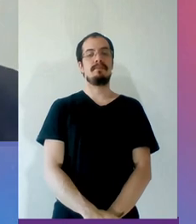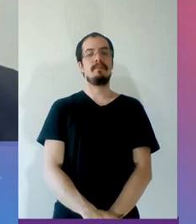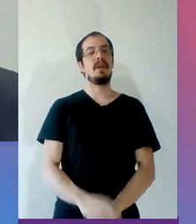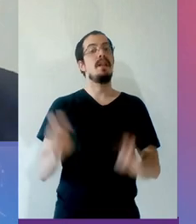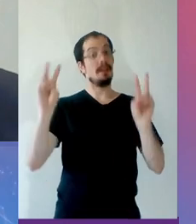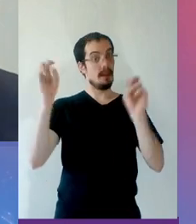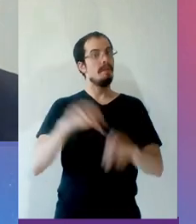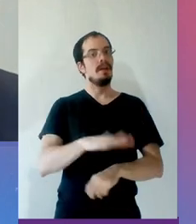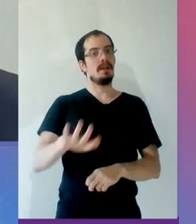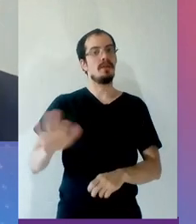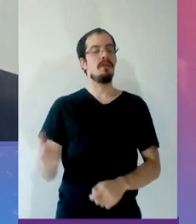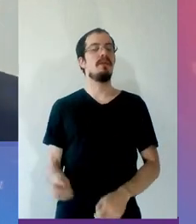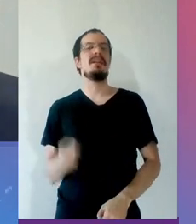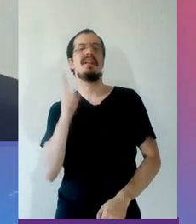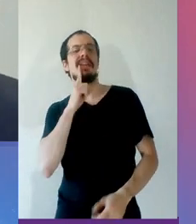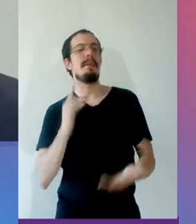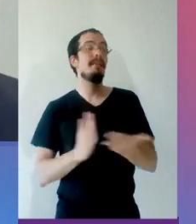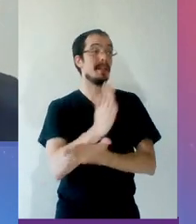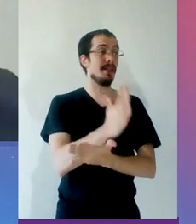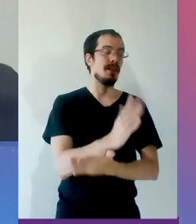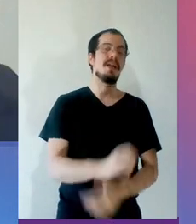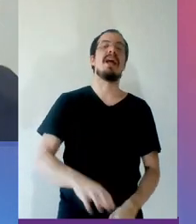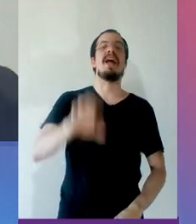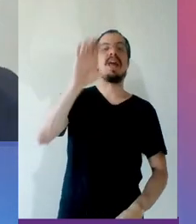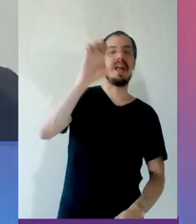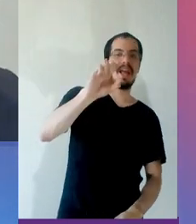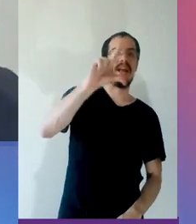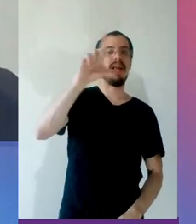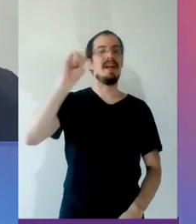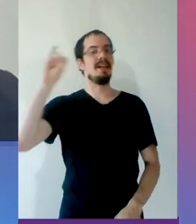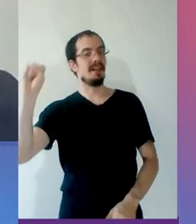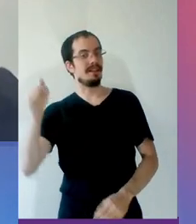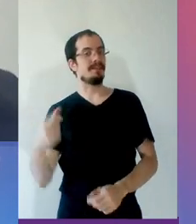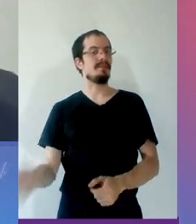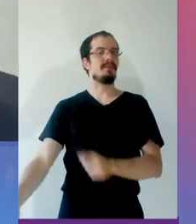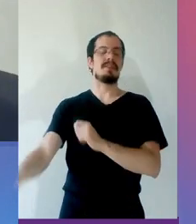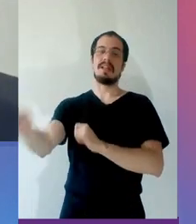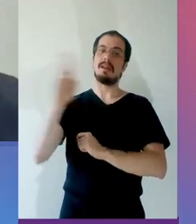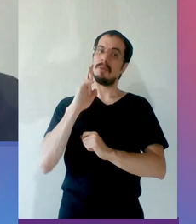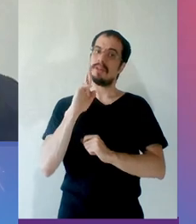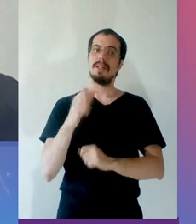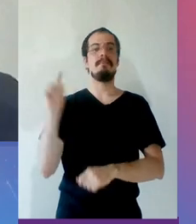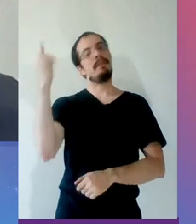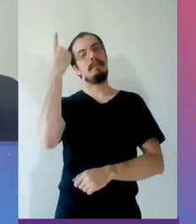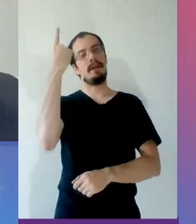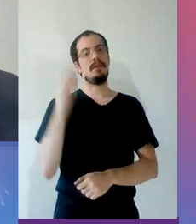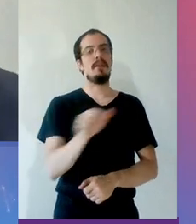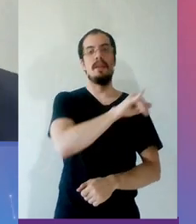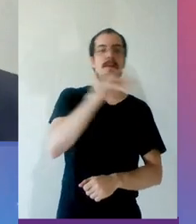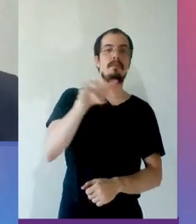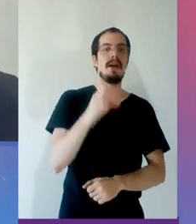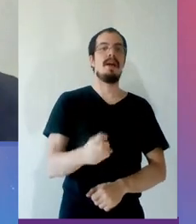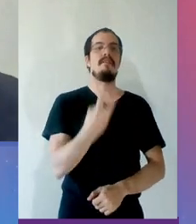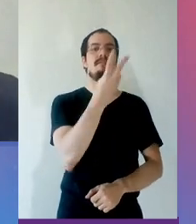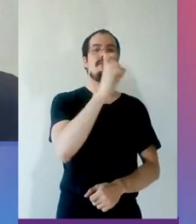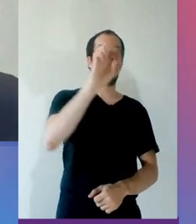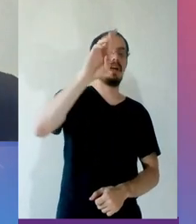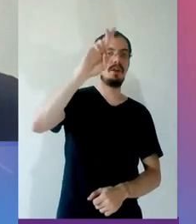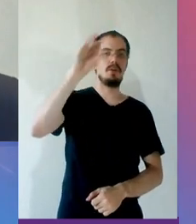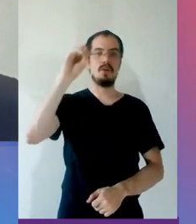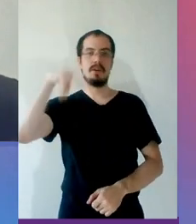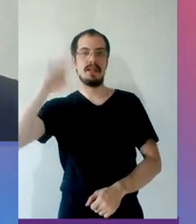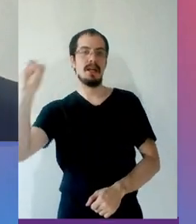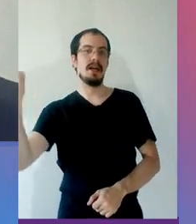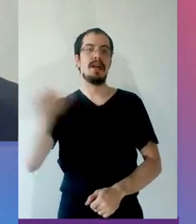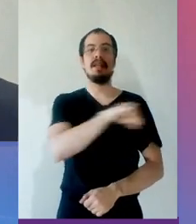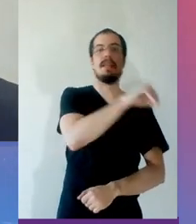este espacio le vamos a pedir a Elia que nos da su primera su respuesta, después a Verónica y después a Vanessa. Así que